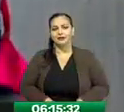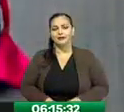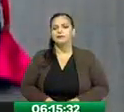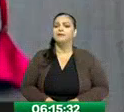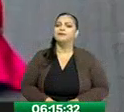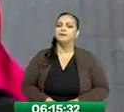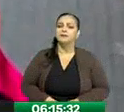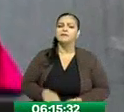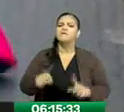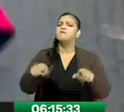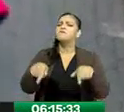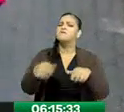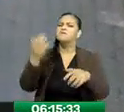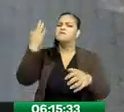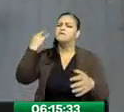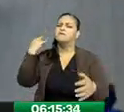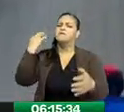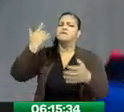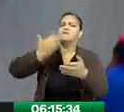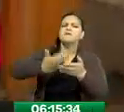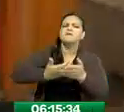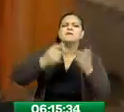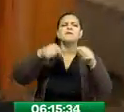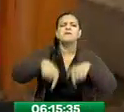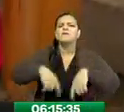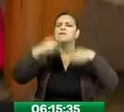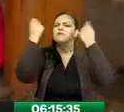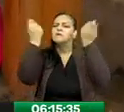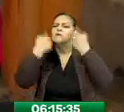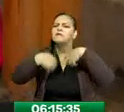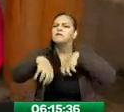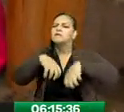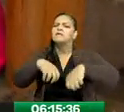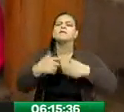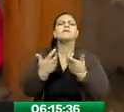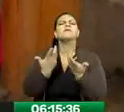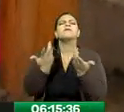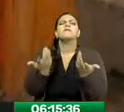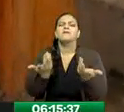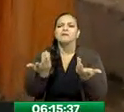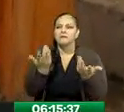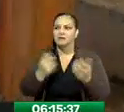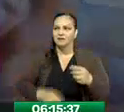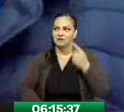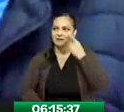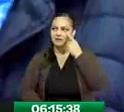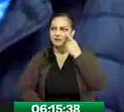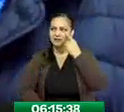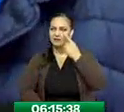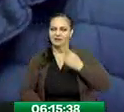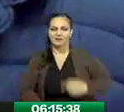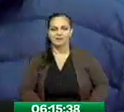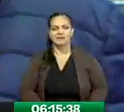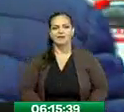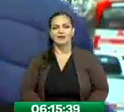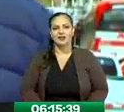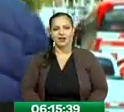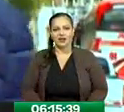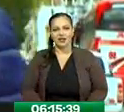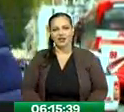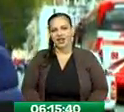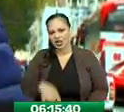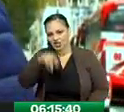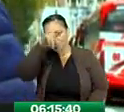eventos que han perdurado dentro de las tradiciones alauceñas están los toros populares. Hay de todo, ¿eh? Bailes, comparsas,